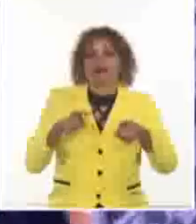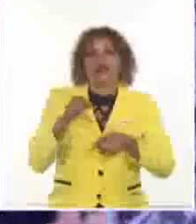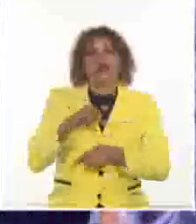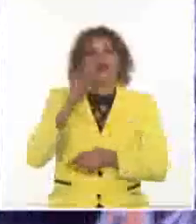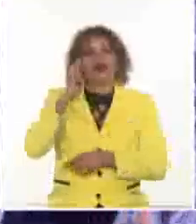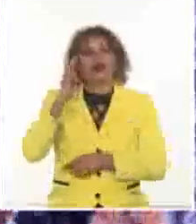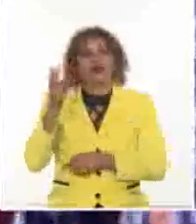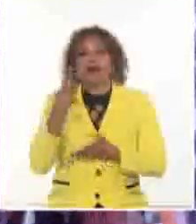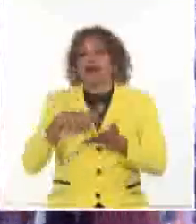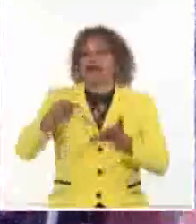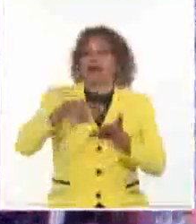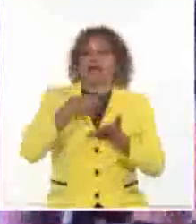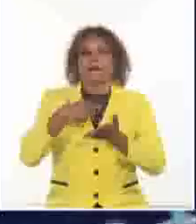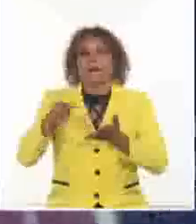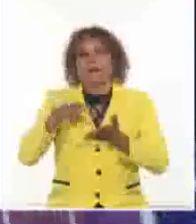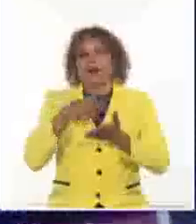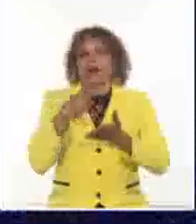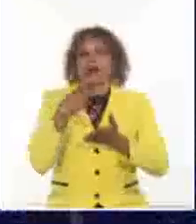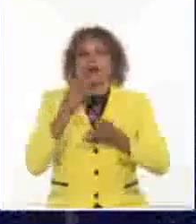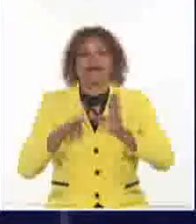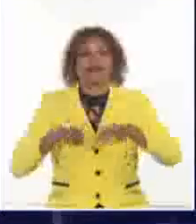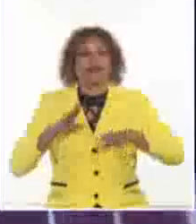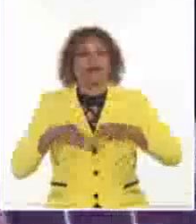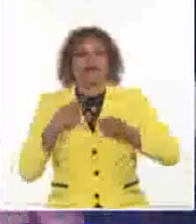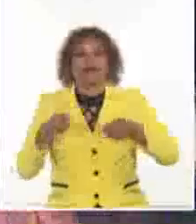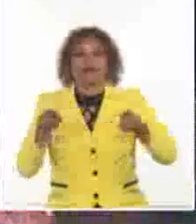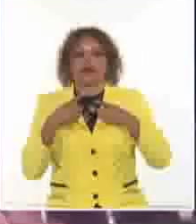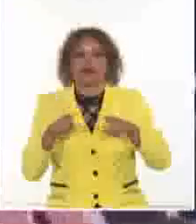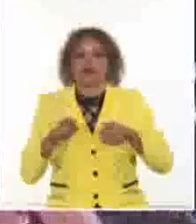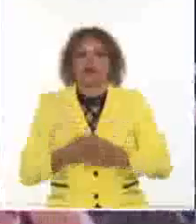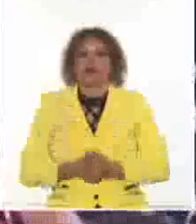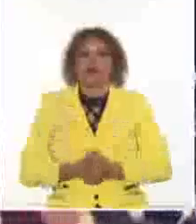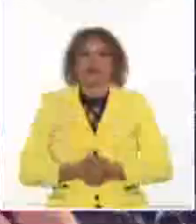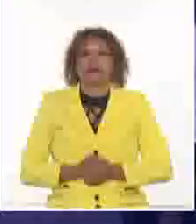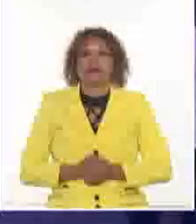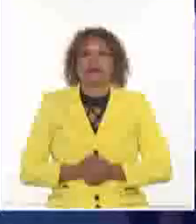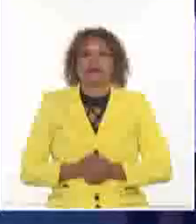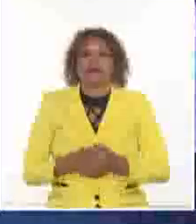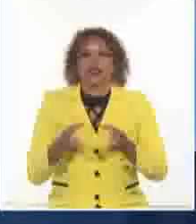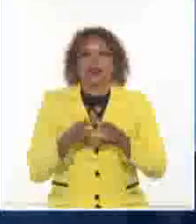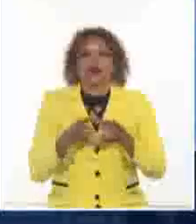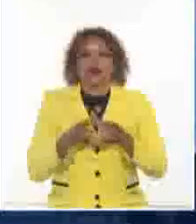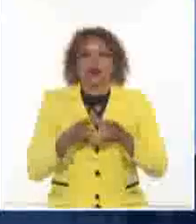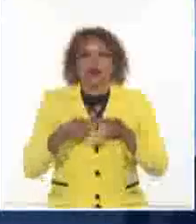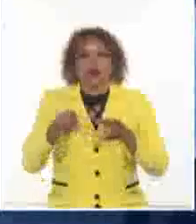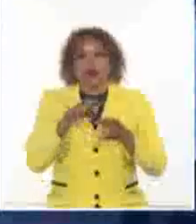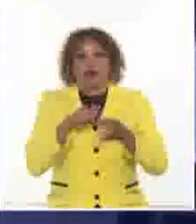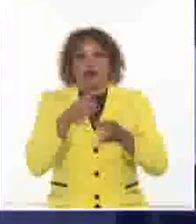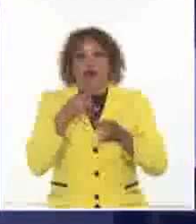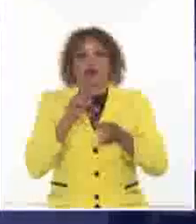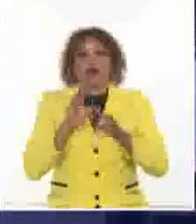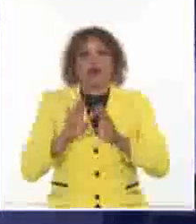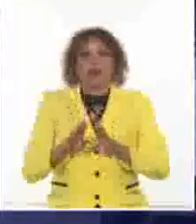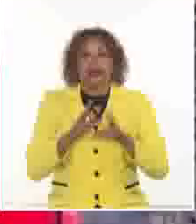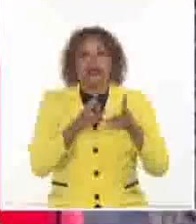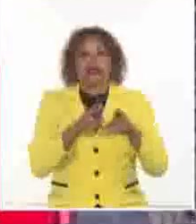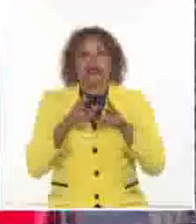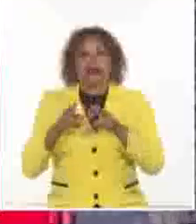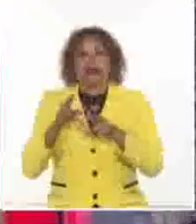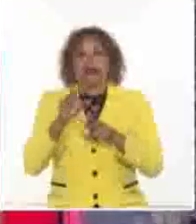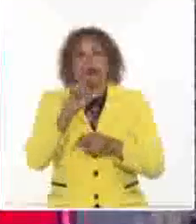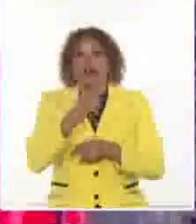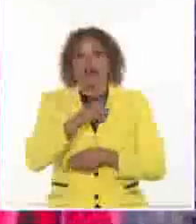que hacíamos con la orquesta de Chepino. Como próxima noticia del Matamoros Son, se espera la premier del documental De la Loma y el